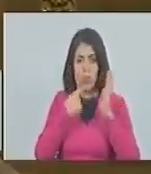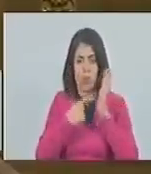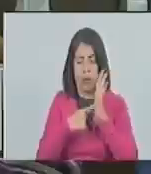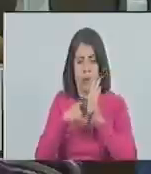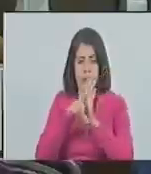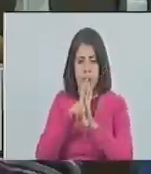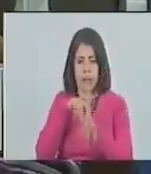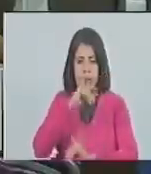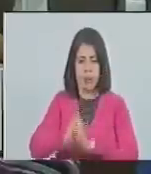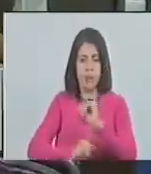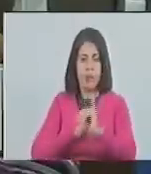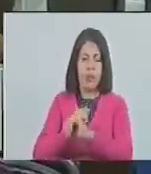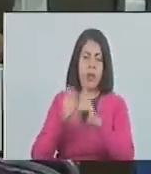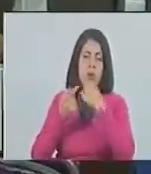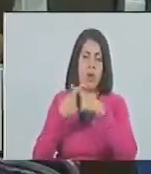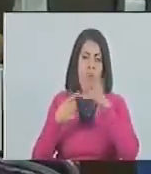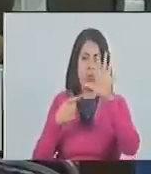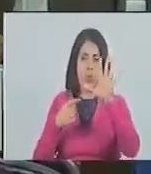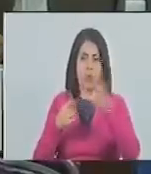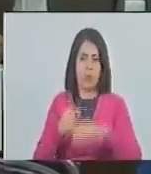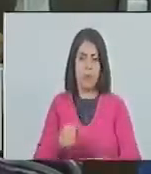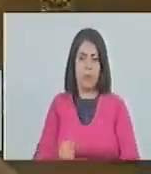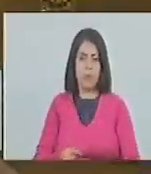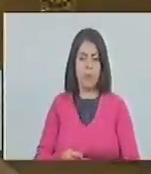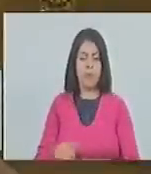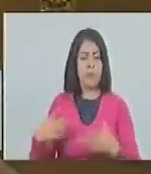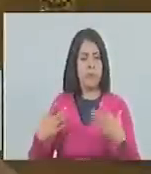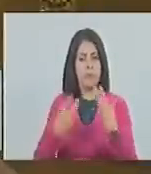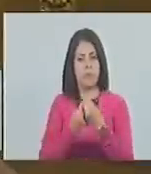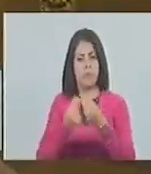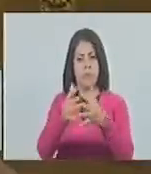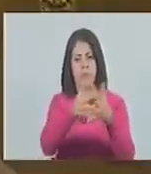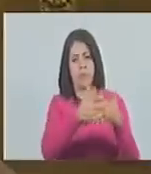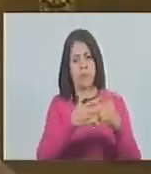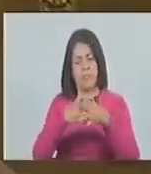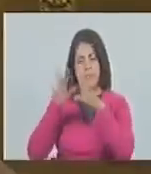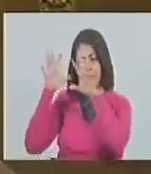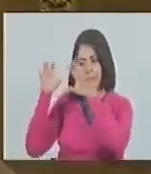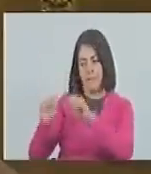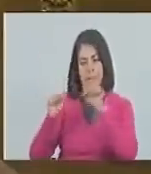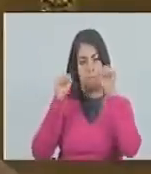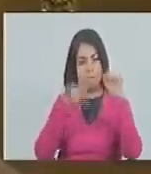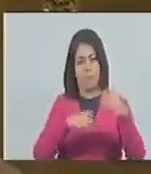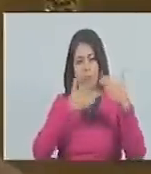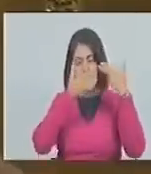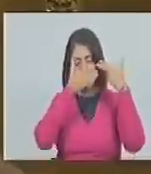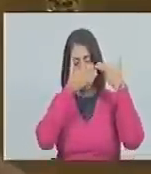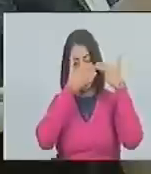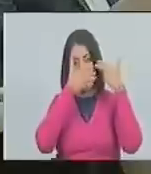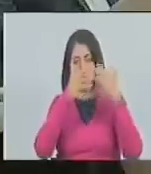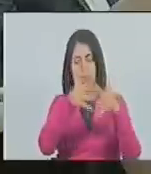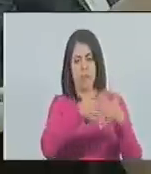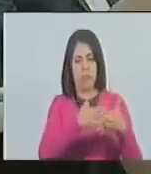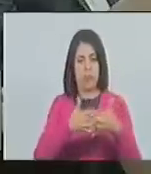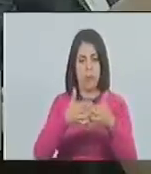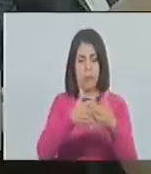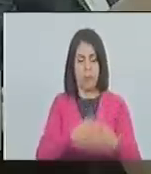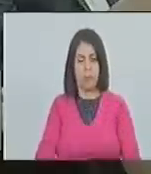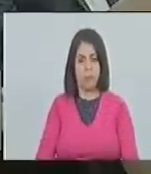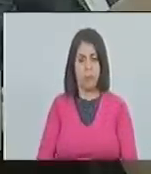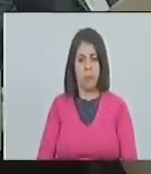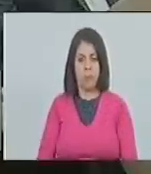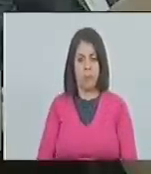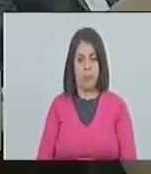la legalidad internacional en otro país, llevado a Estados Unidos a la fuerza, secuestrado también en Estados Unidos.